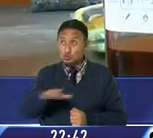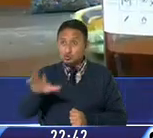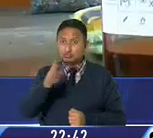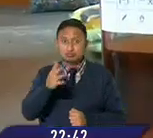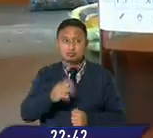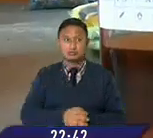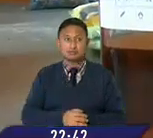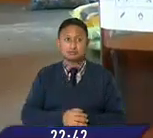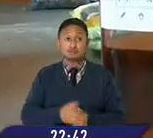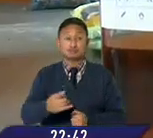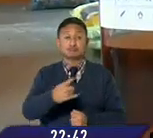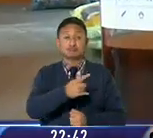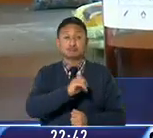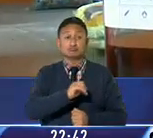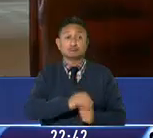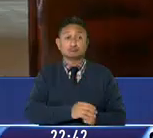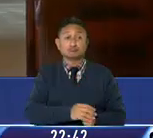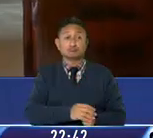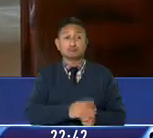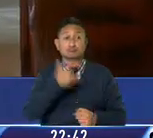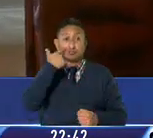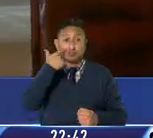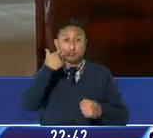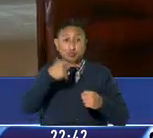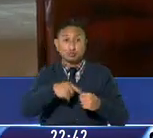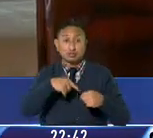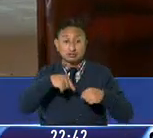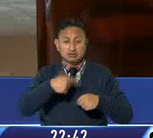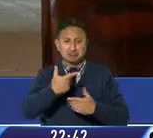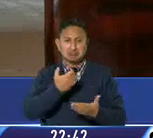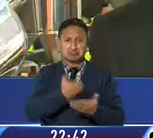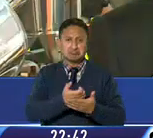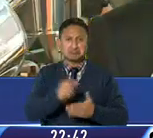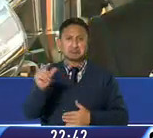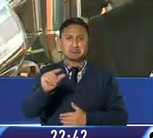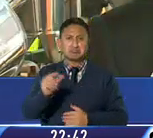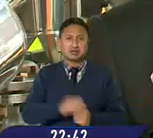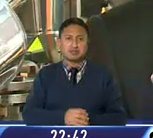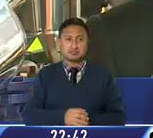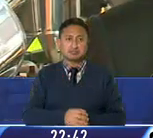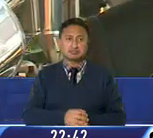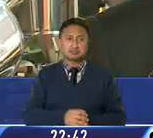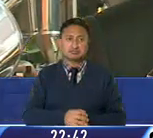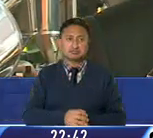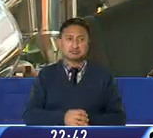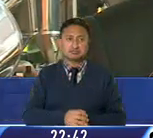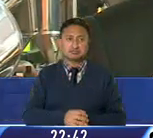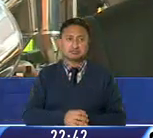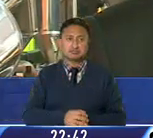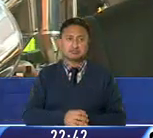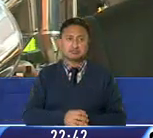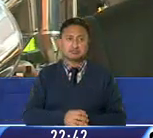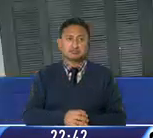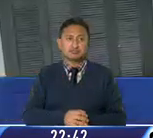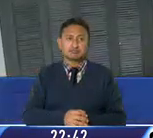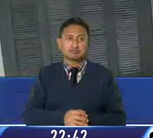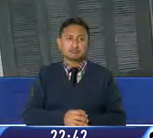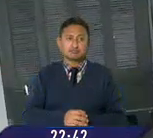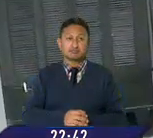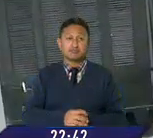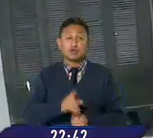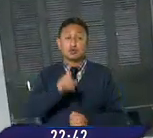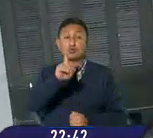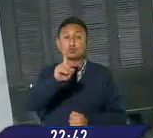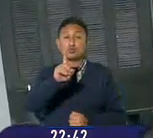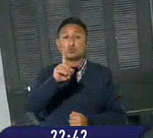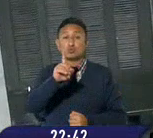Aseguran que además de ello, estos combustibles serían más económicos. Estamos hablando de menos de un dólar por 4 litros. Esta tecnología también